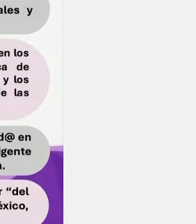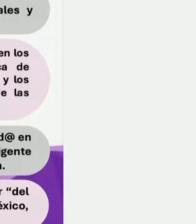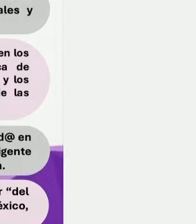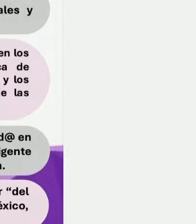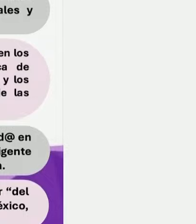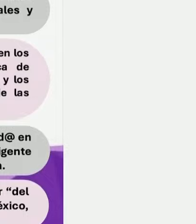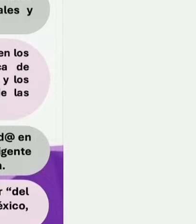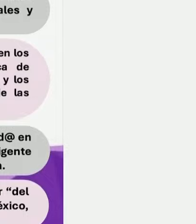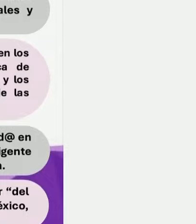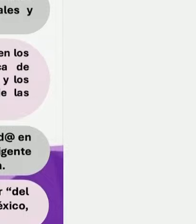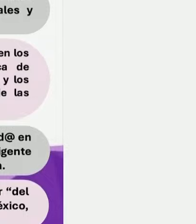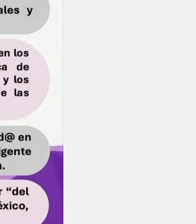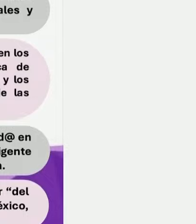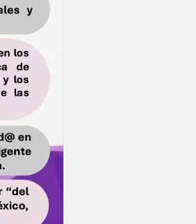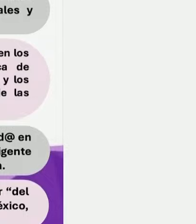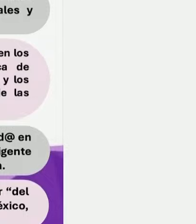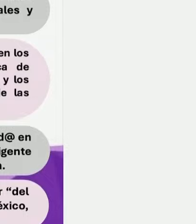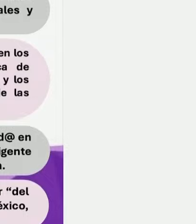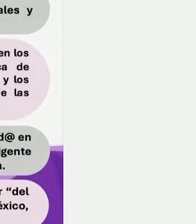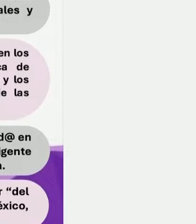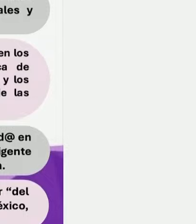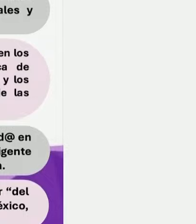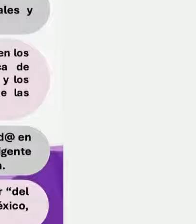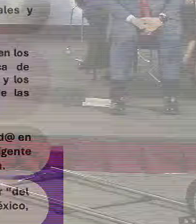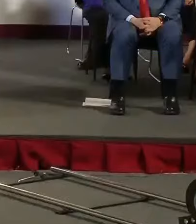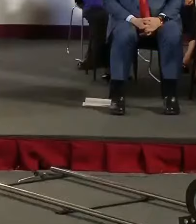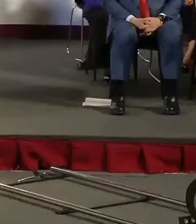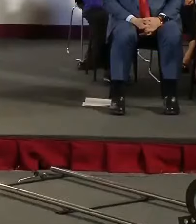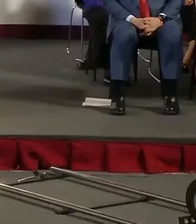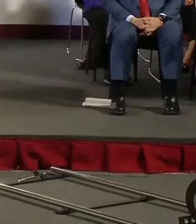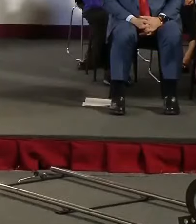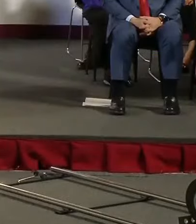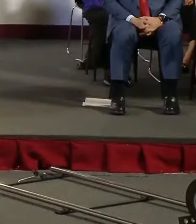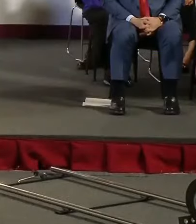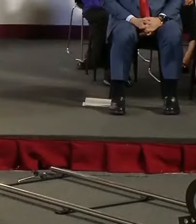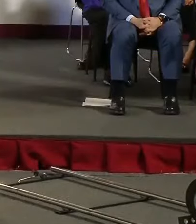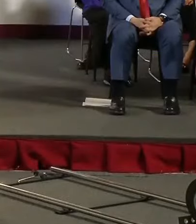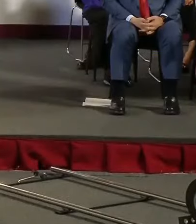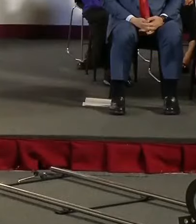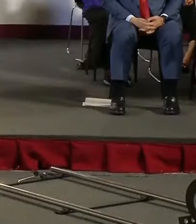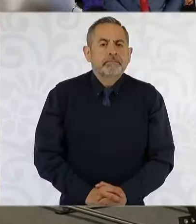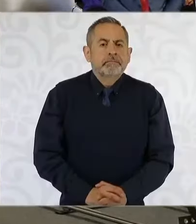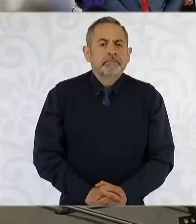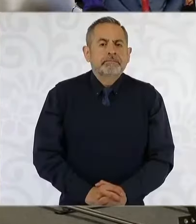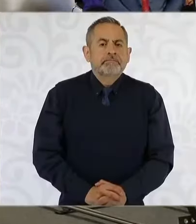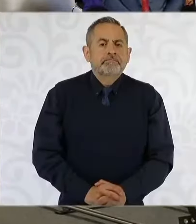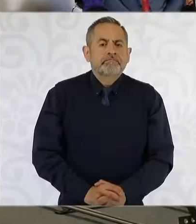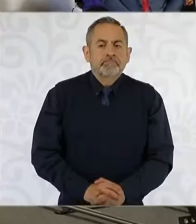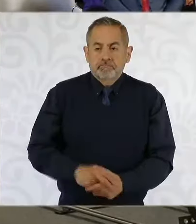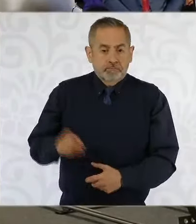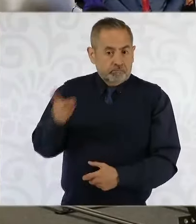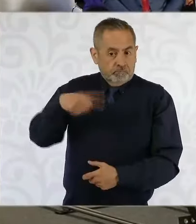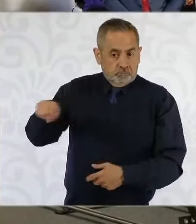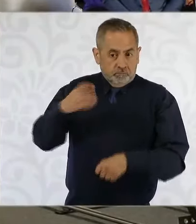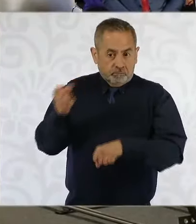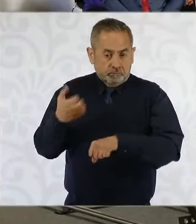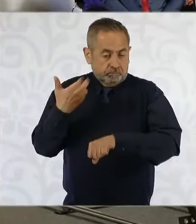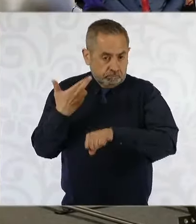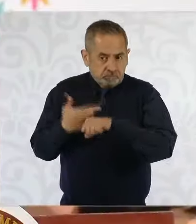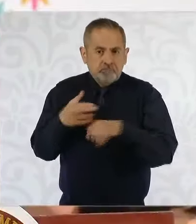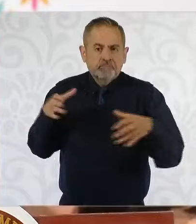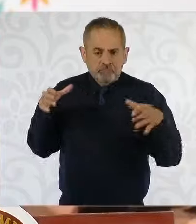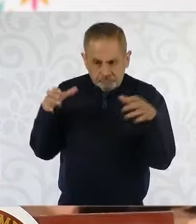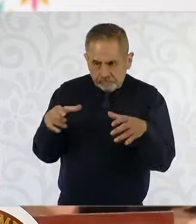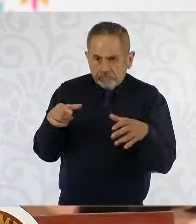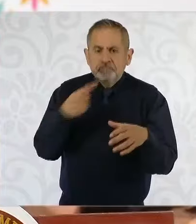del Consejo para tratar temáticas regionales y sectoriales, porque todos ellos representan un corredor industrial, una región en el país